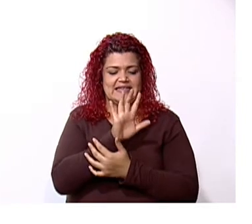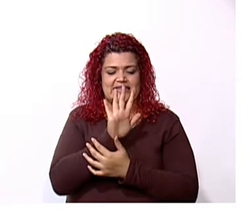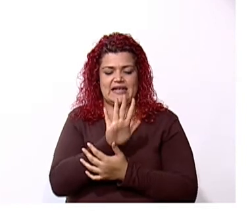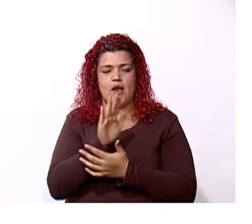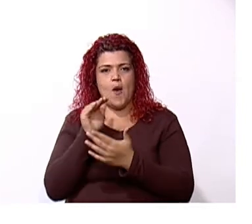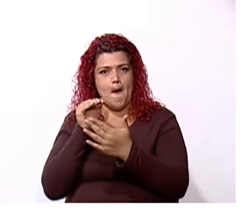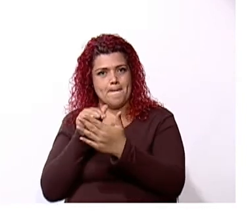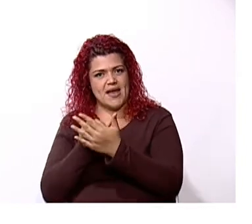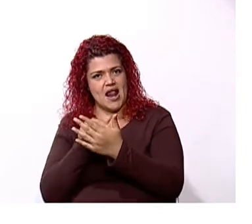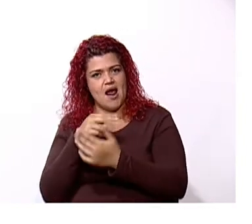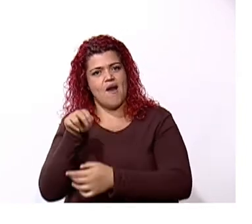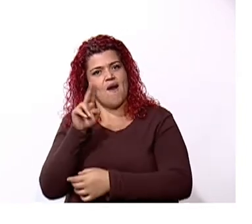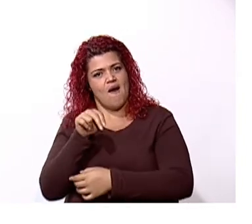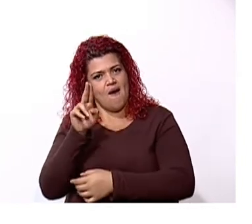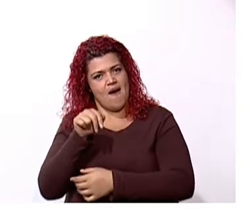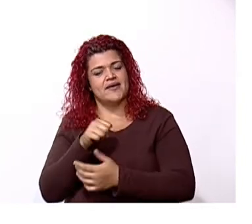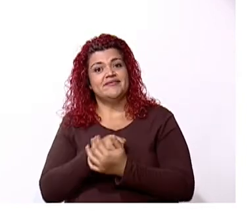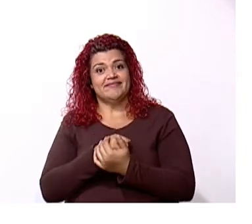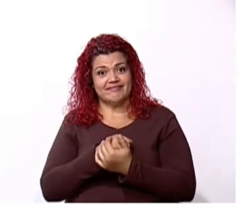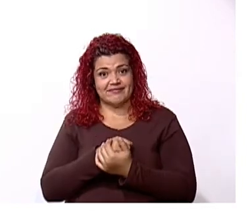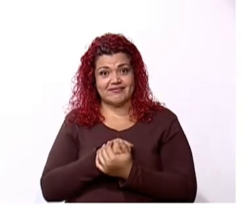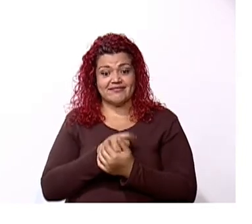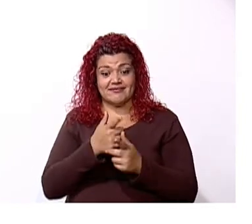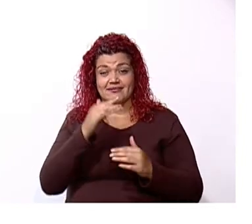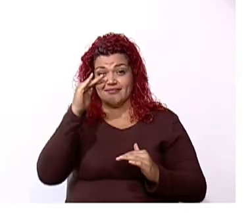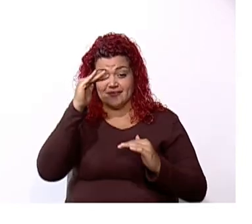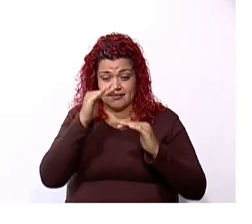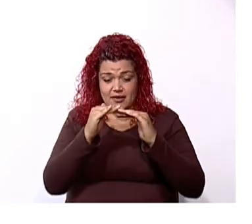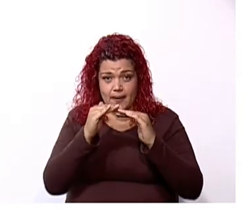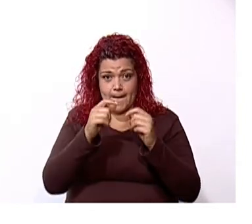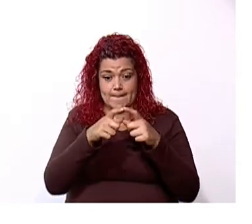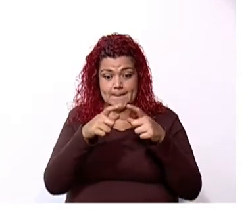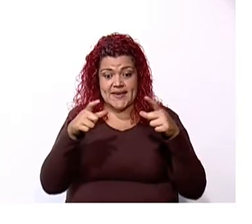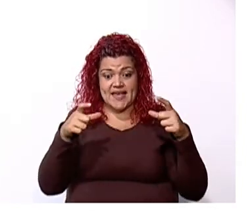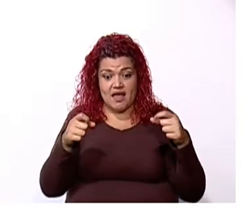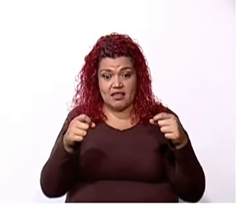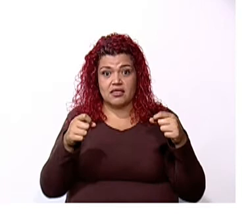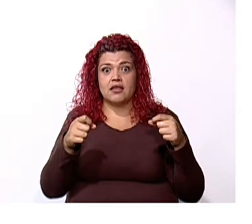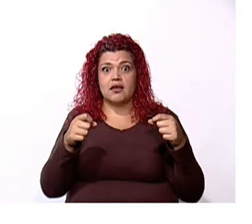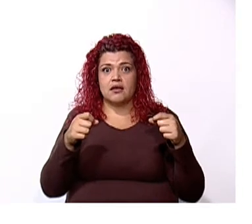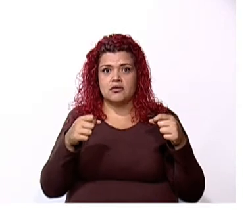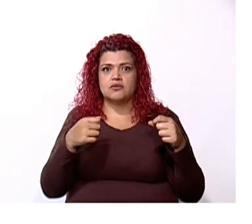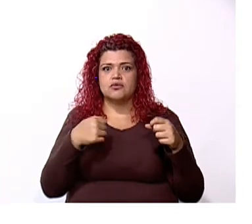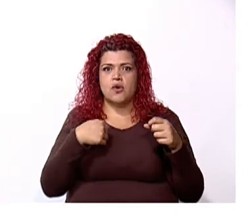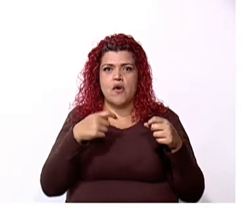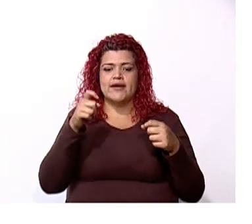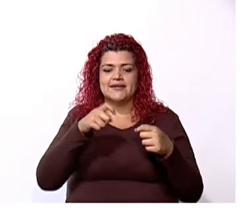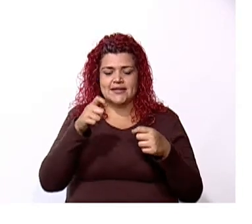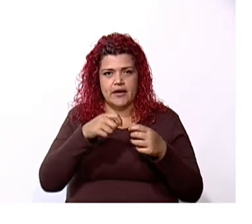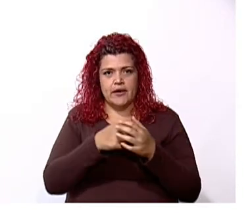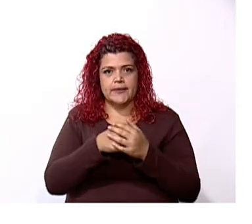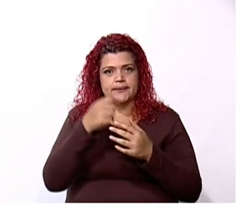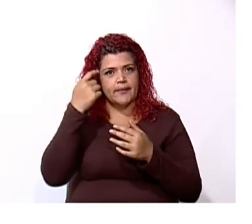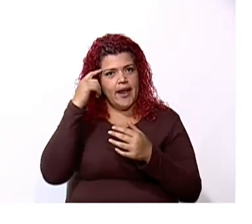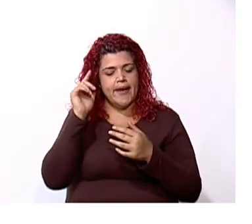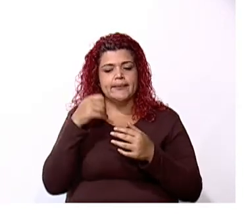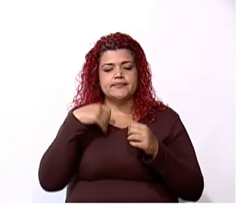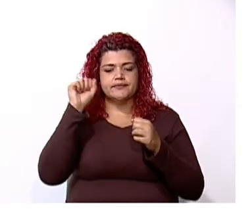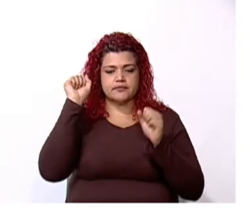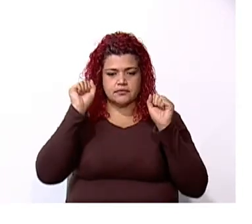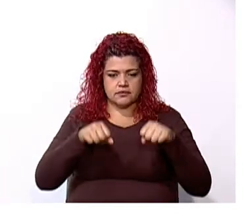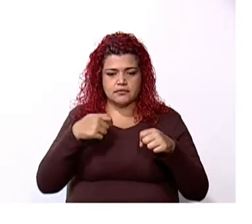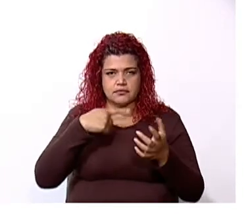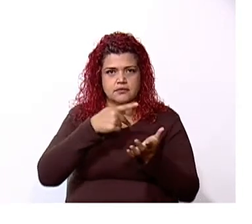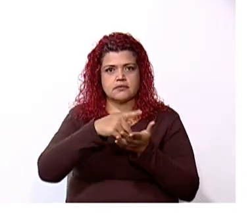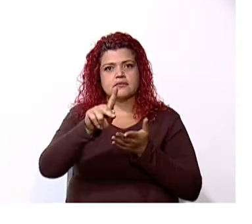75.000 colones. Entonces, esa va a ser la menor cantidad de billetes que voy a necesitar para poder pagar si compro